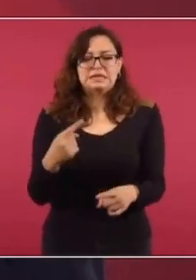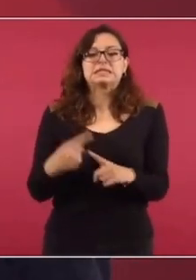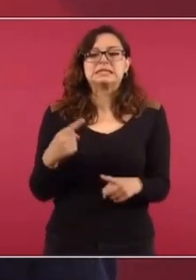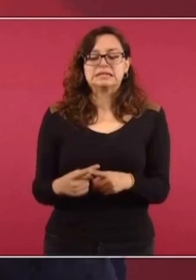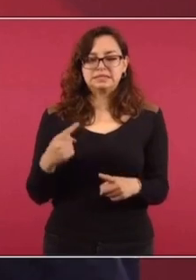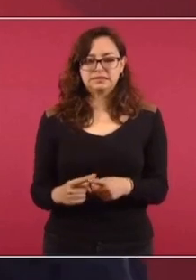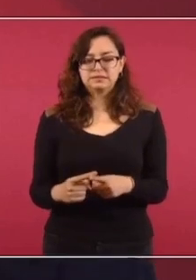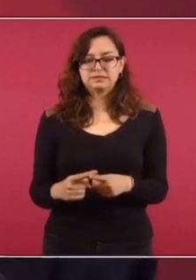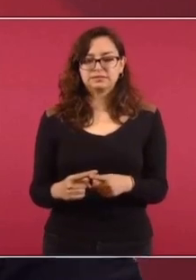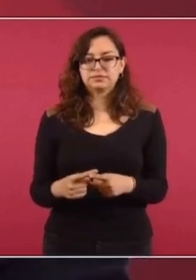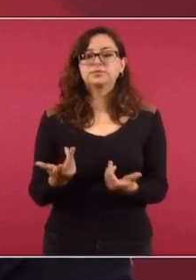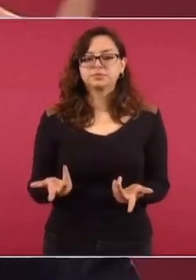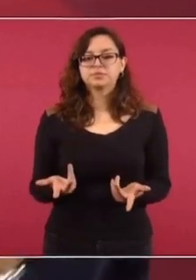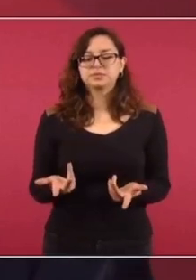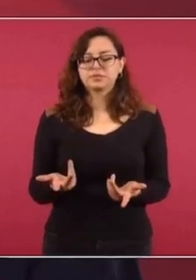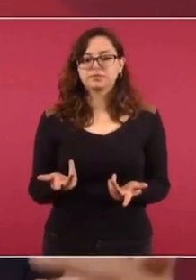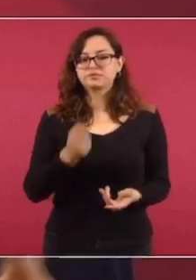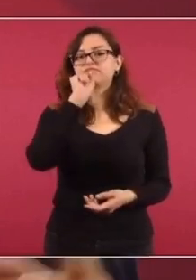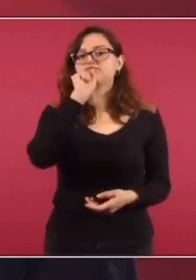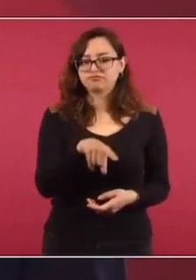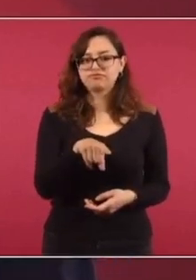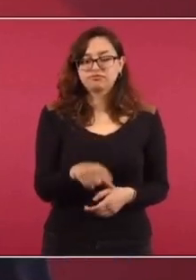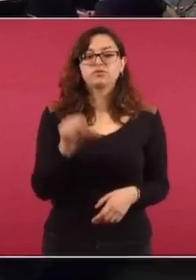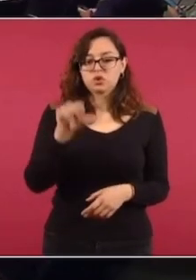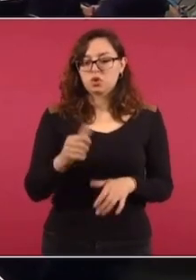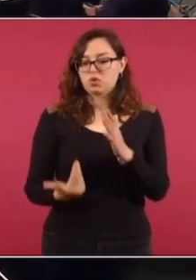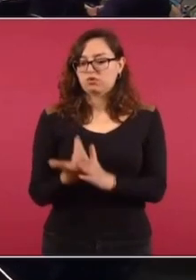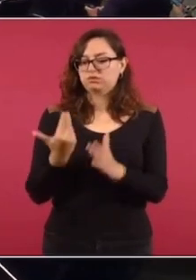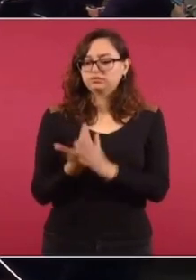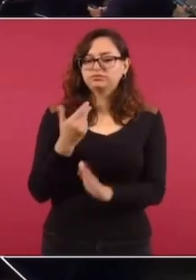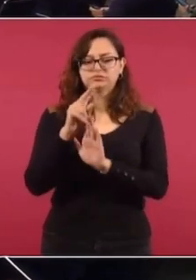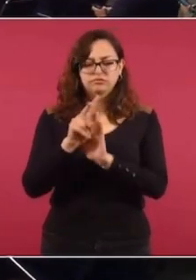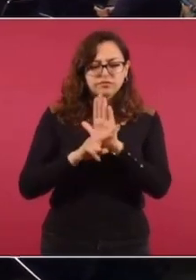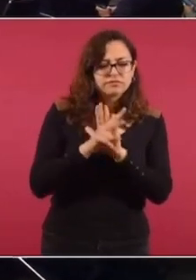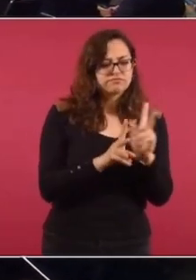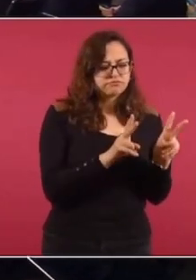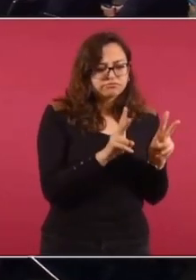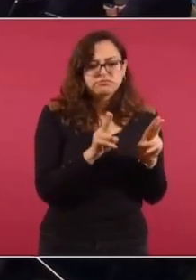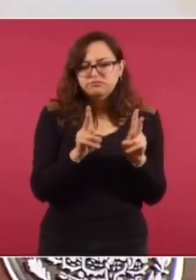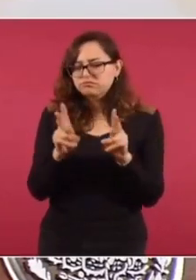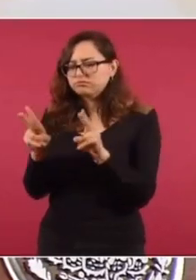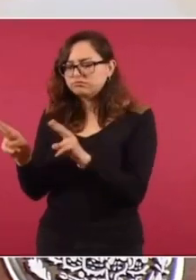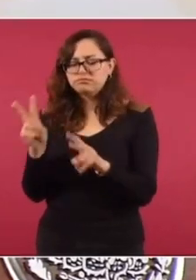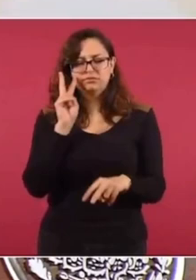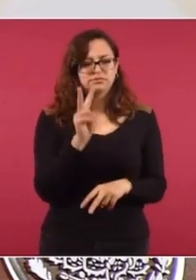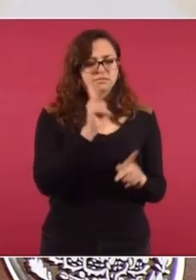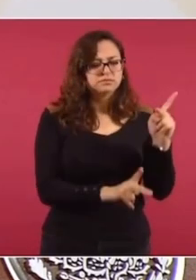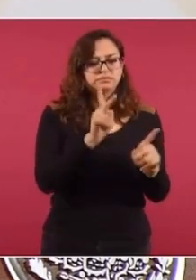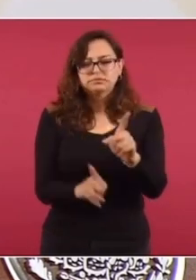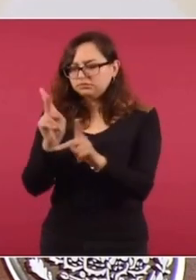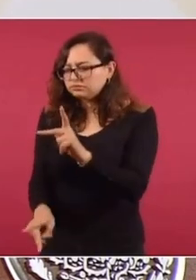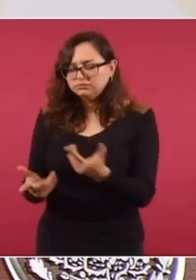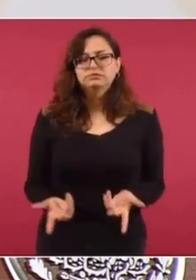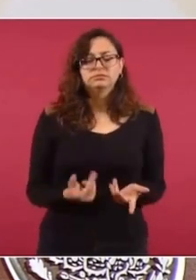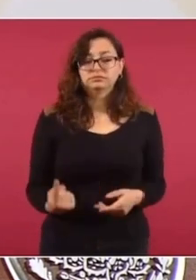también hoy en la mañana se presentaron fragmentos de un video que una de las